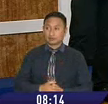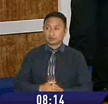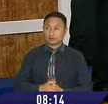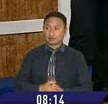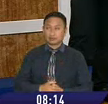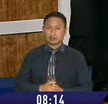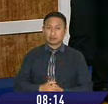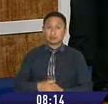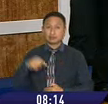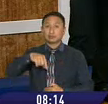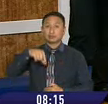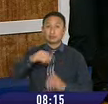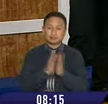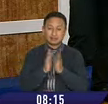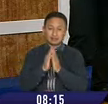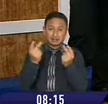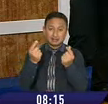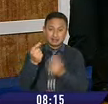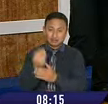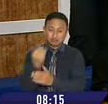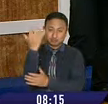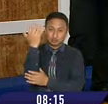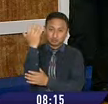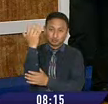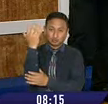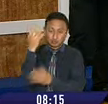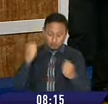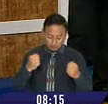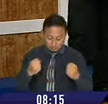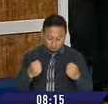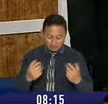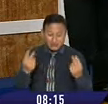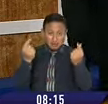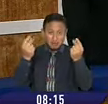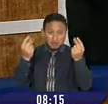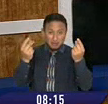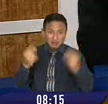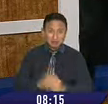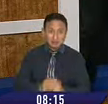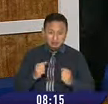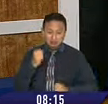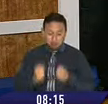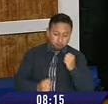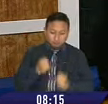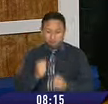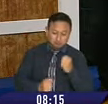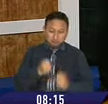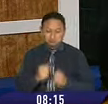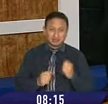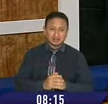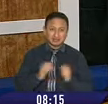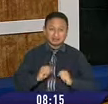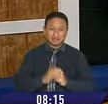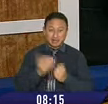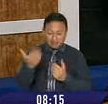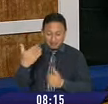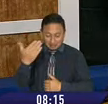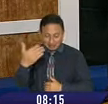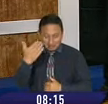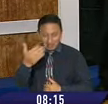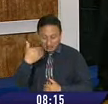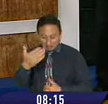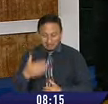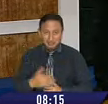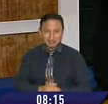Carlitos? Carlitos, trote, Carlitos. 1, 2, 3, la velita, Carlitos, vamos, 1, 2, 3, 1, 2, 3, es viernes, Carlitos, usted puede. Vamos, Carlitos, venga, venga, pues